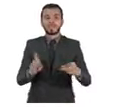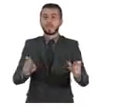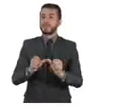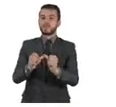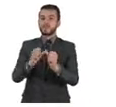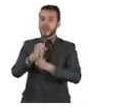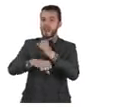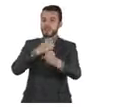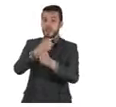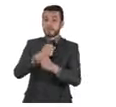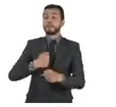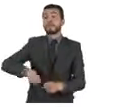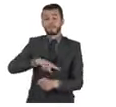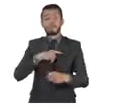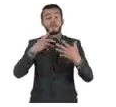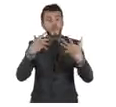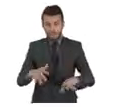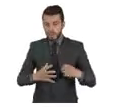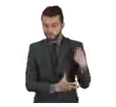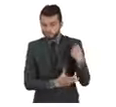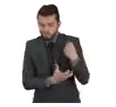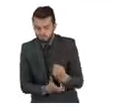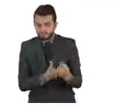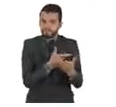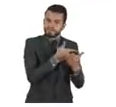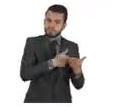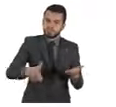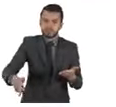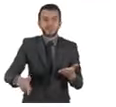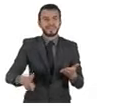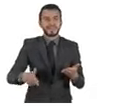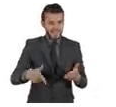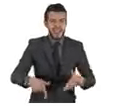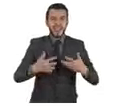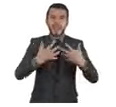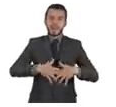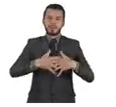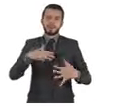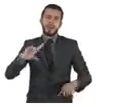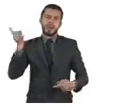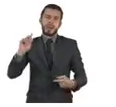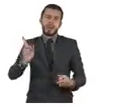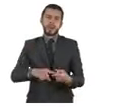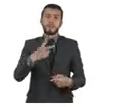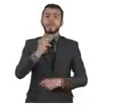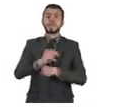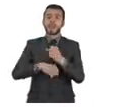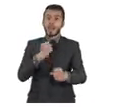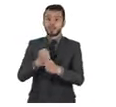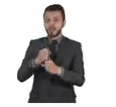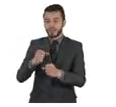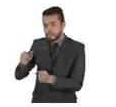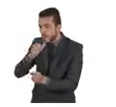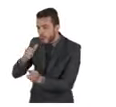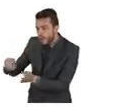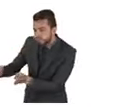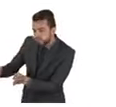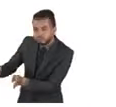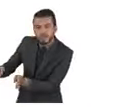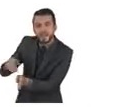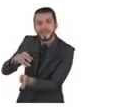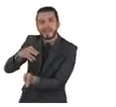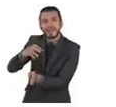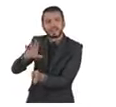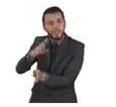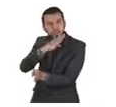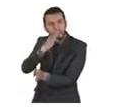venimos haciendo grandes inversiones desde la empresa desde hace más de 20 años por la descontaminación del río Bogotá. Y